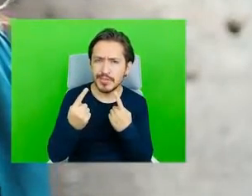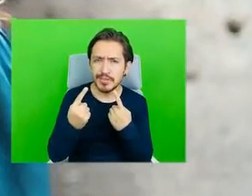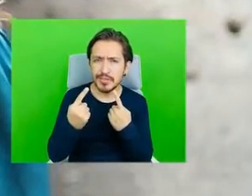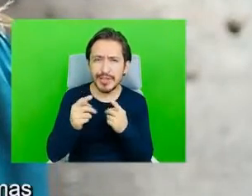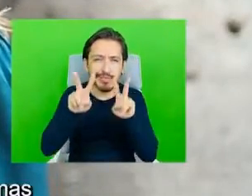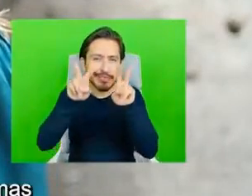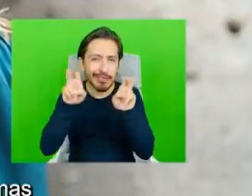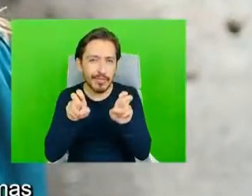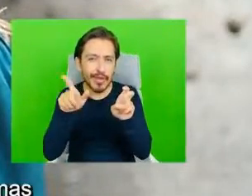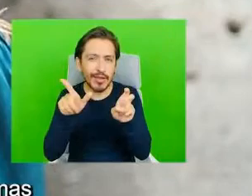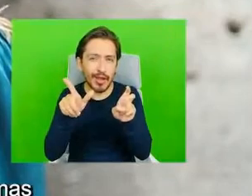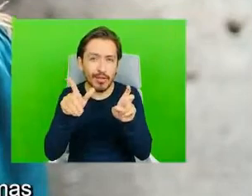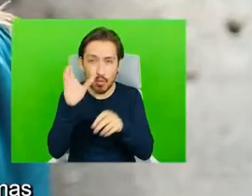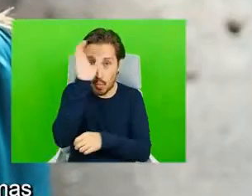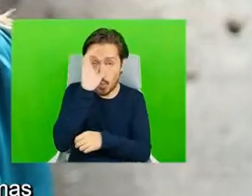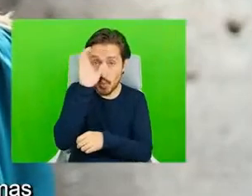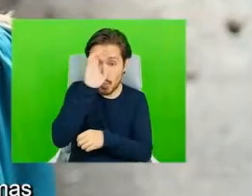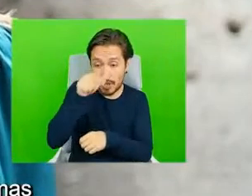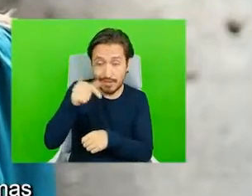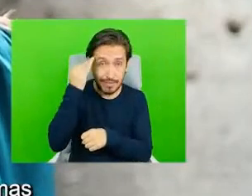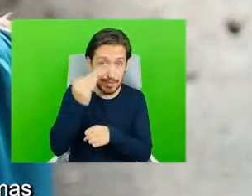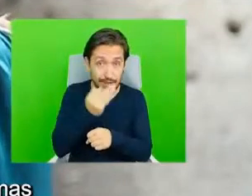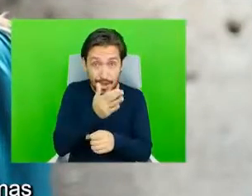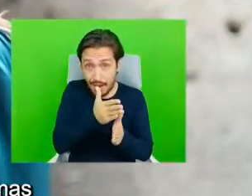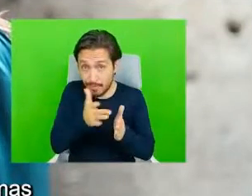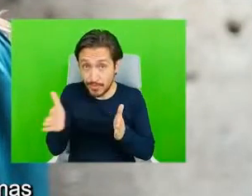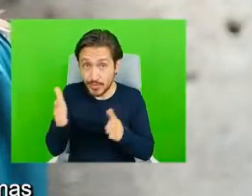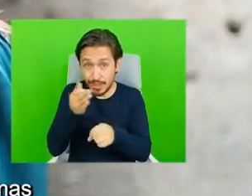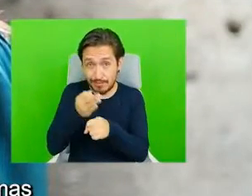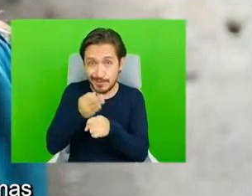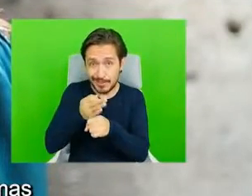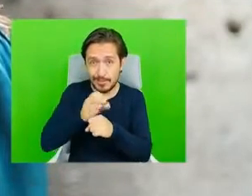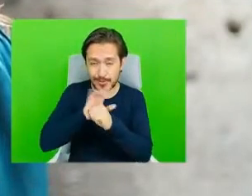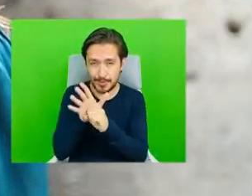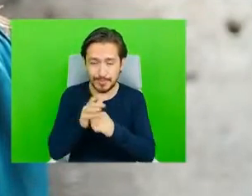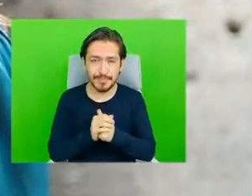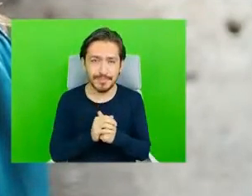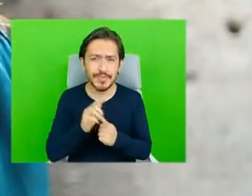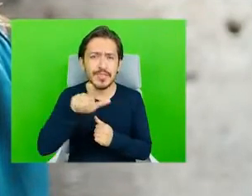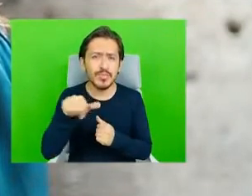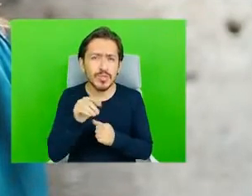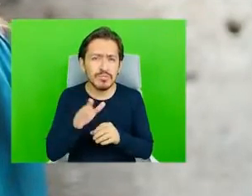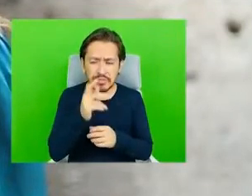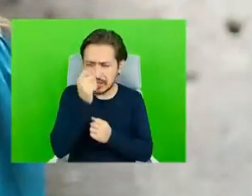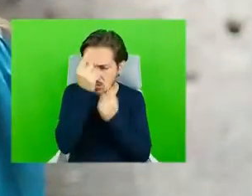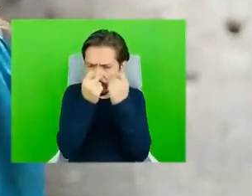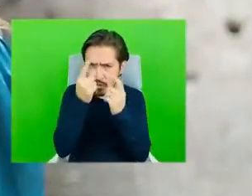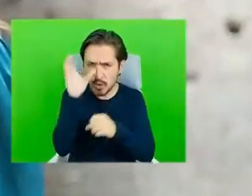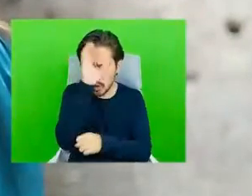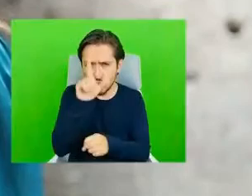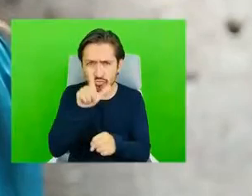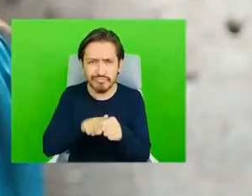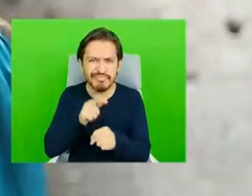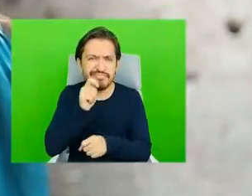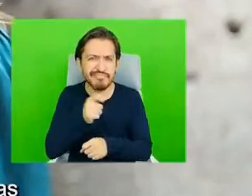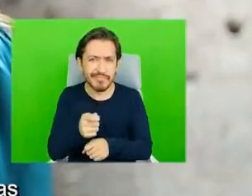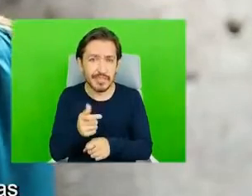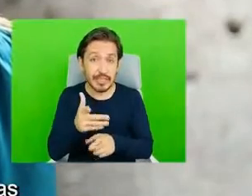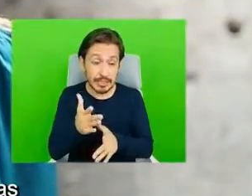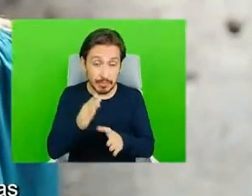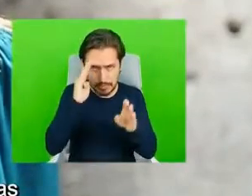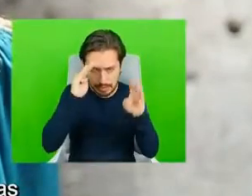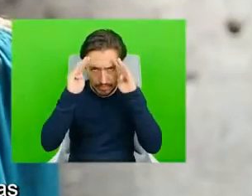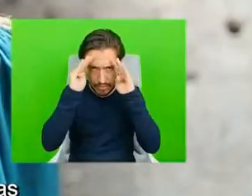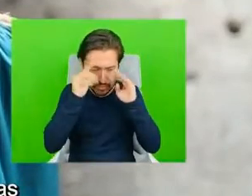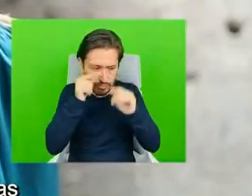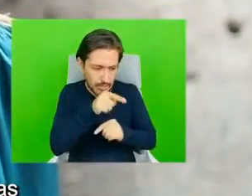COVID. En una segunda parte, hablaremos sobre programas como Innovación para la Cultura y sus procesos de diseño basado en las personas. Y en